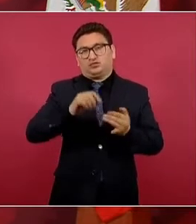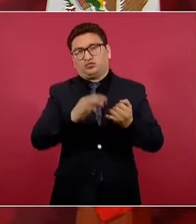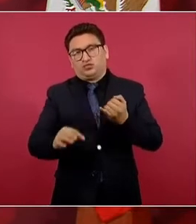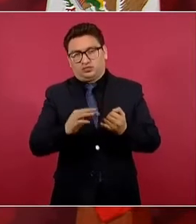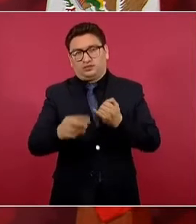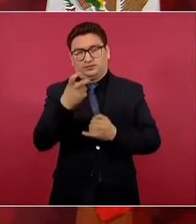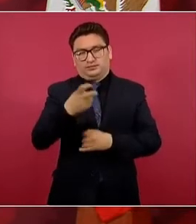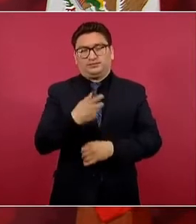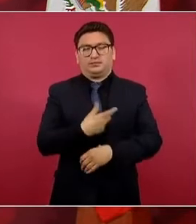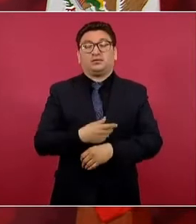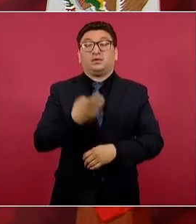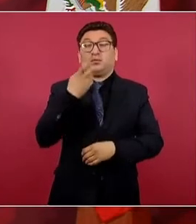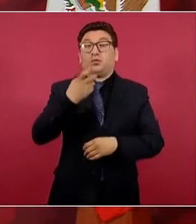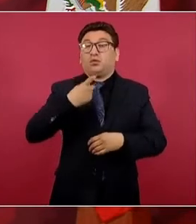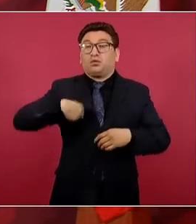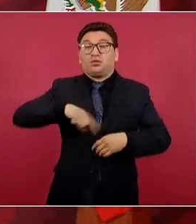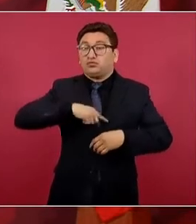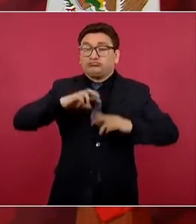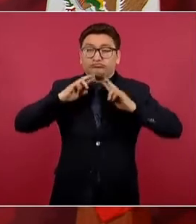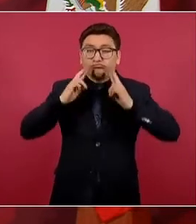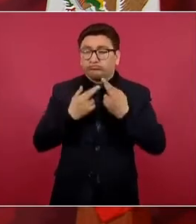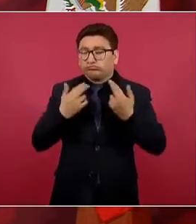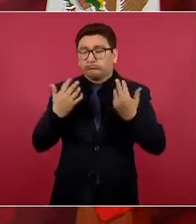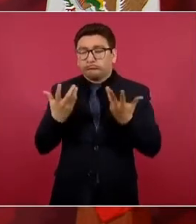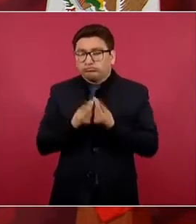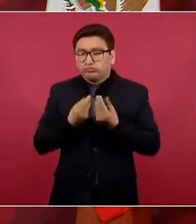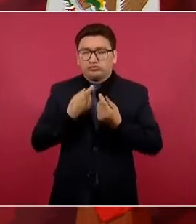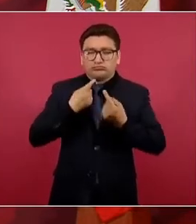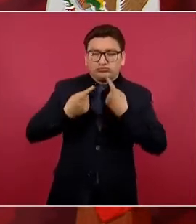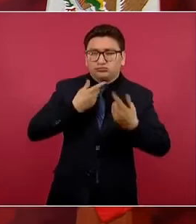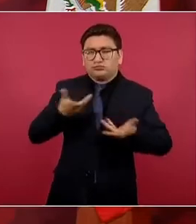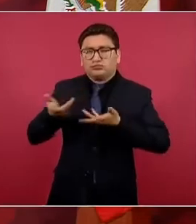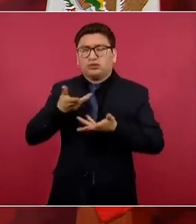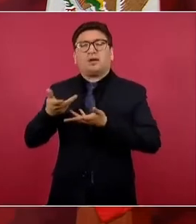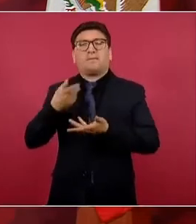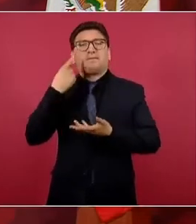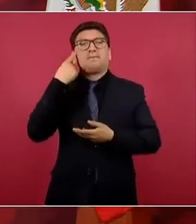reunimos para que en estos días